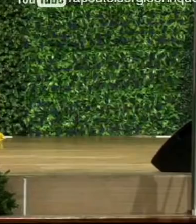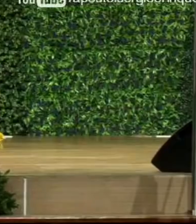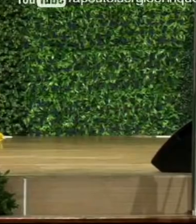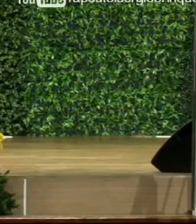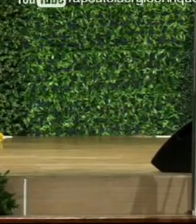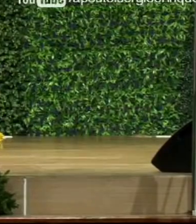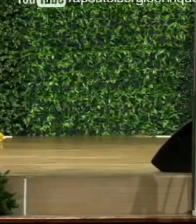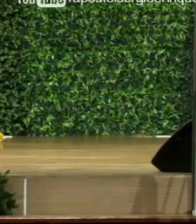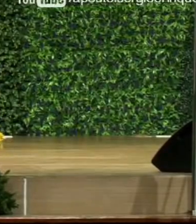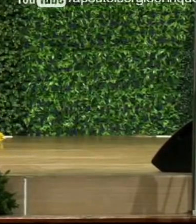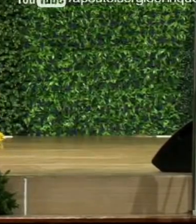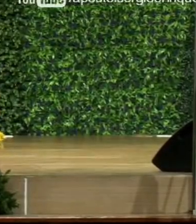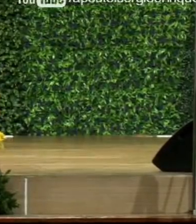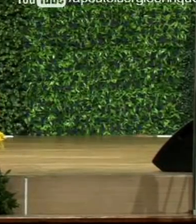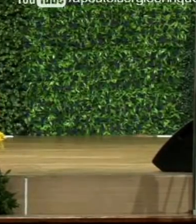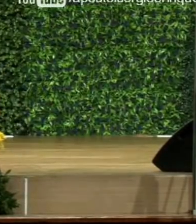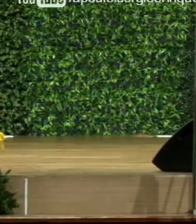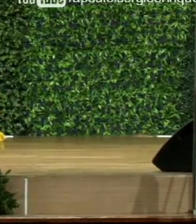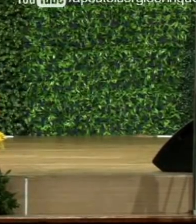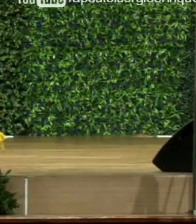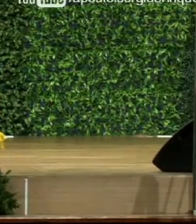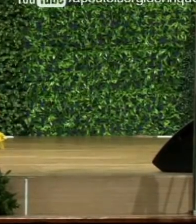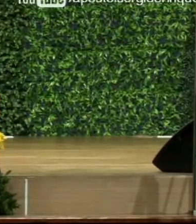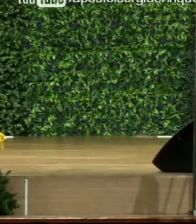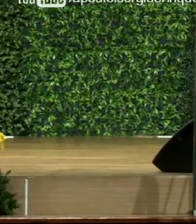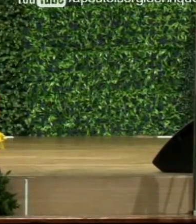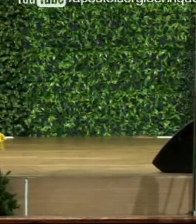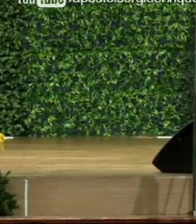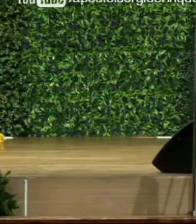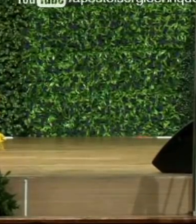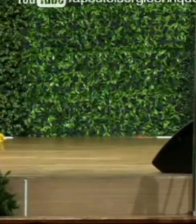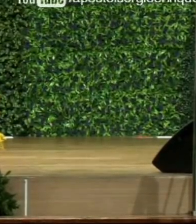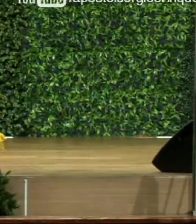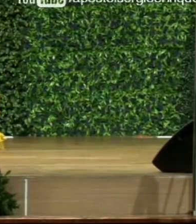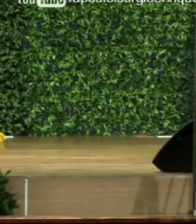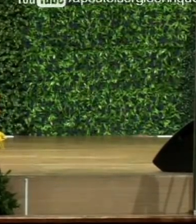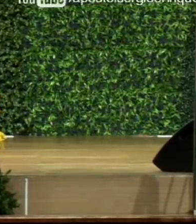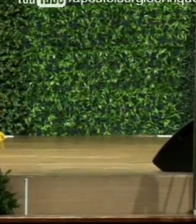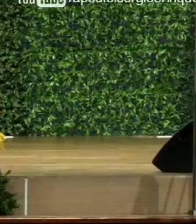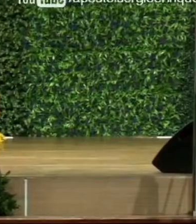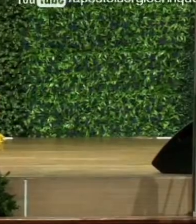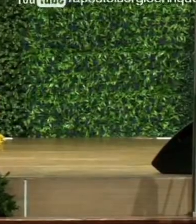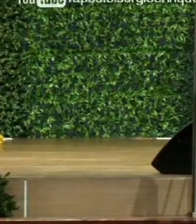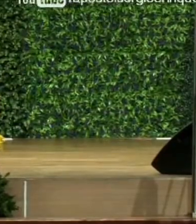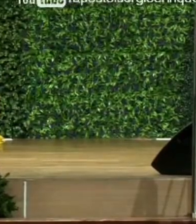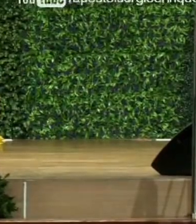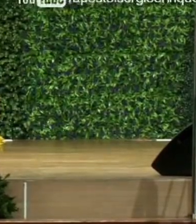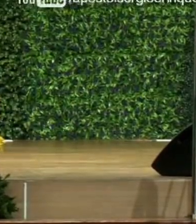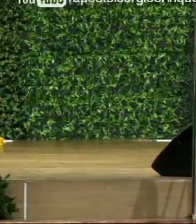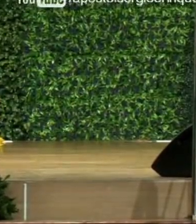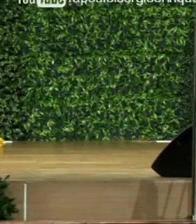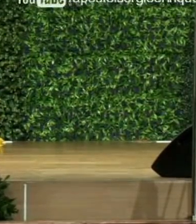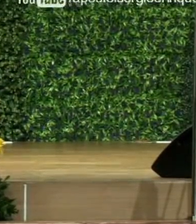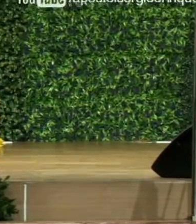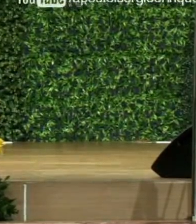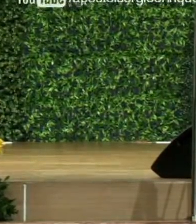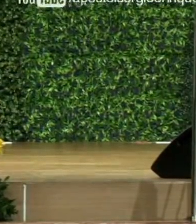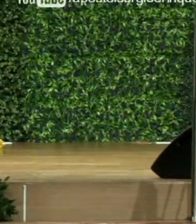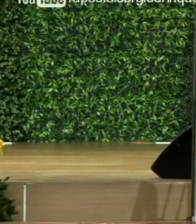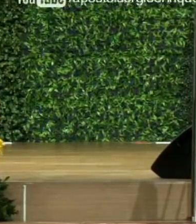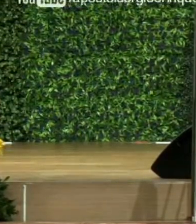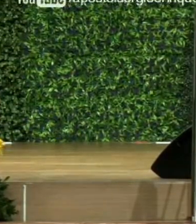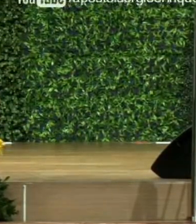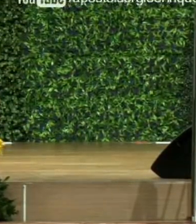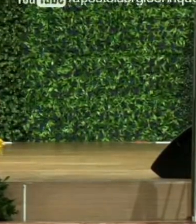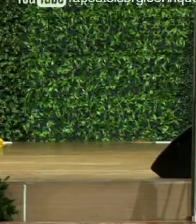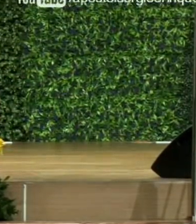de alguna manera algo atarantadito, pensando en otra cosa, pero les pido perdón, ya estoy de vuelta en casa